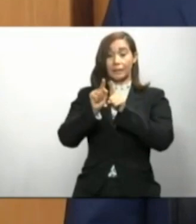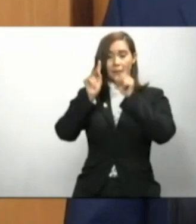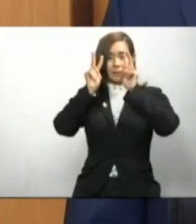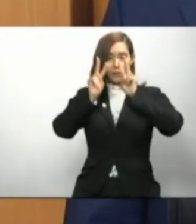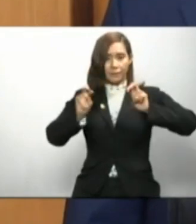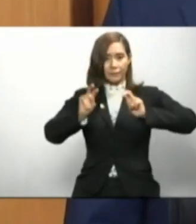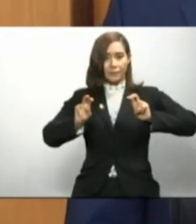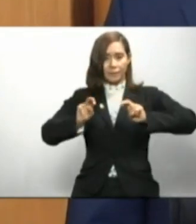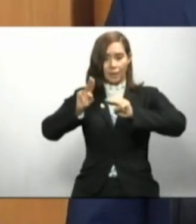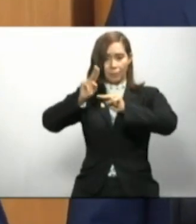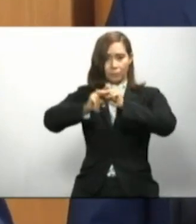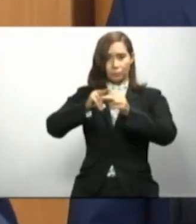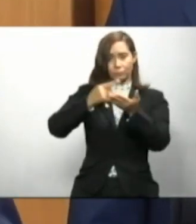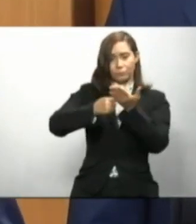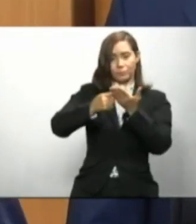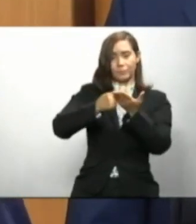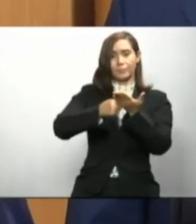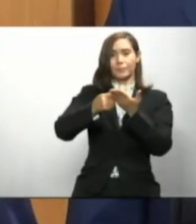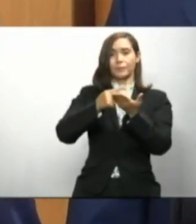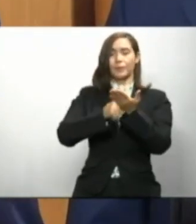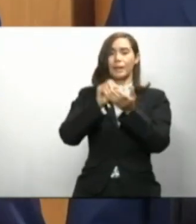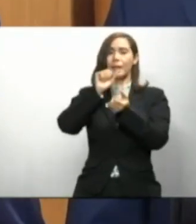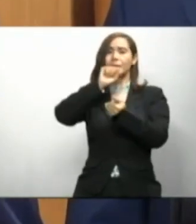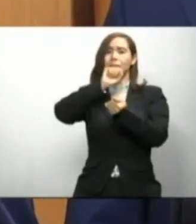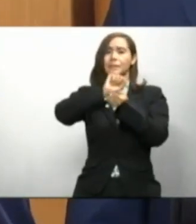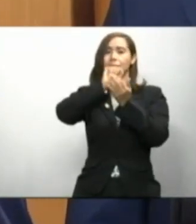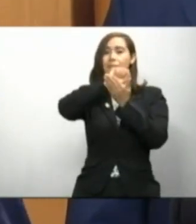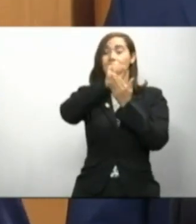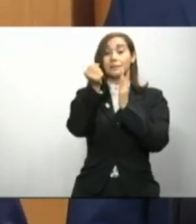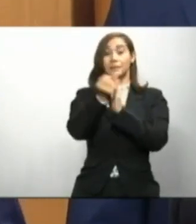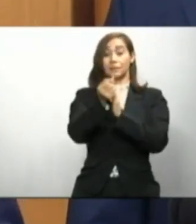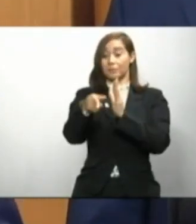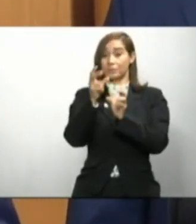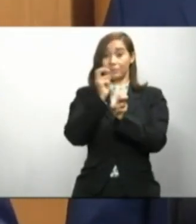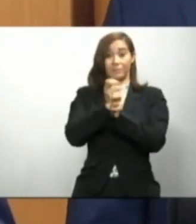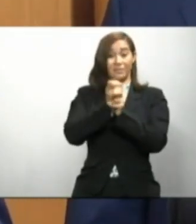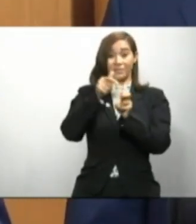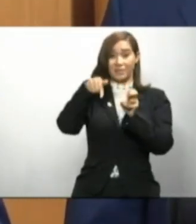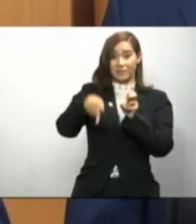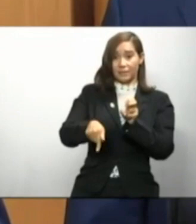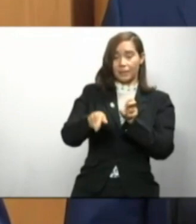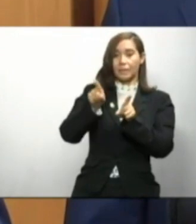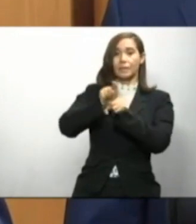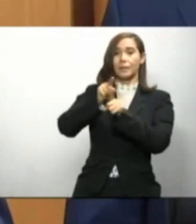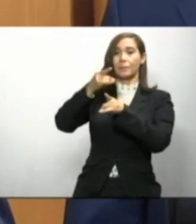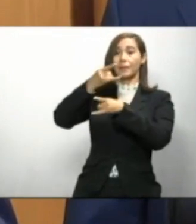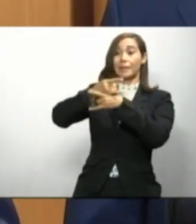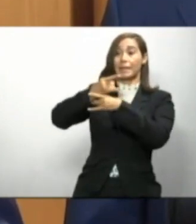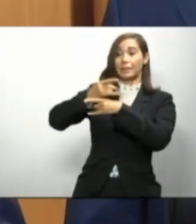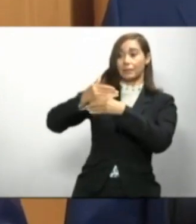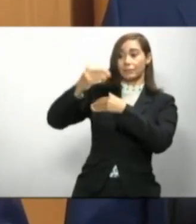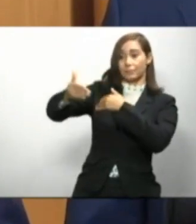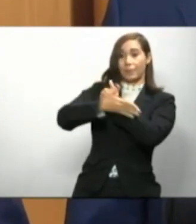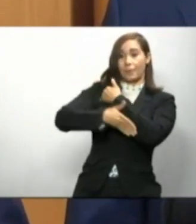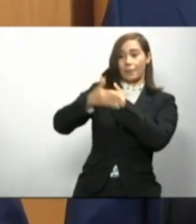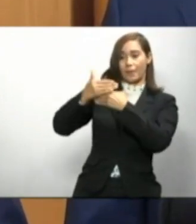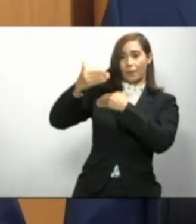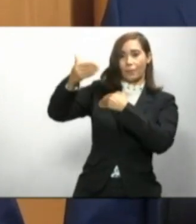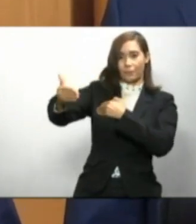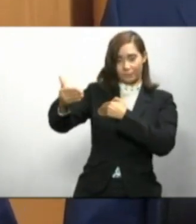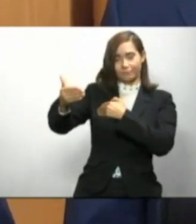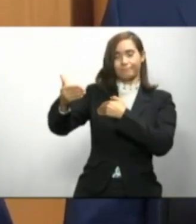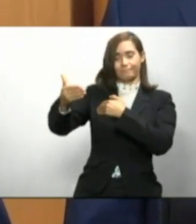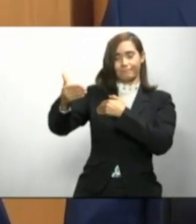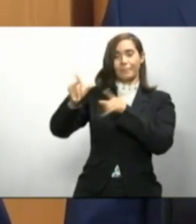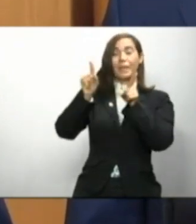iberoamericana incluyendo los preocupantes eventos en haití también nos reunimos con